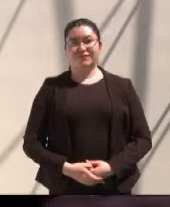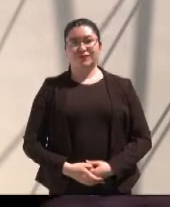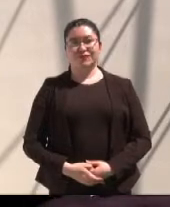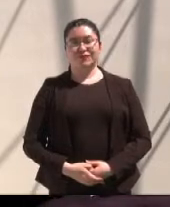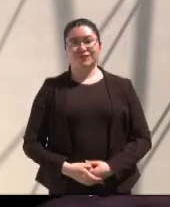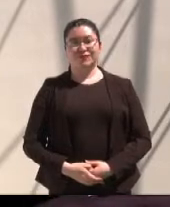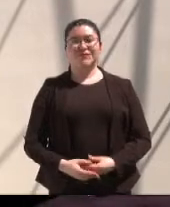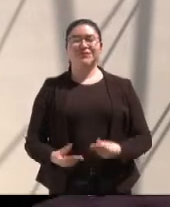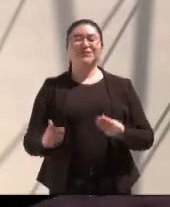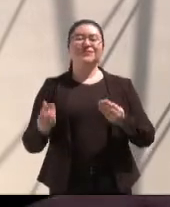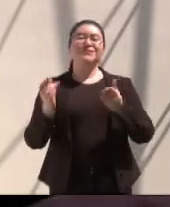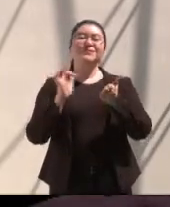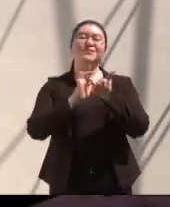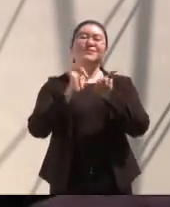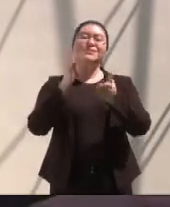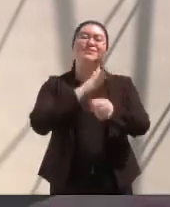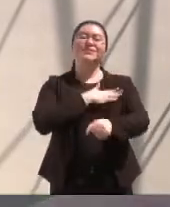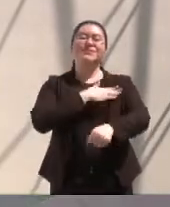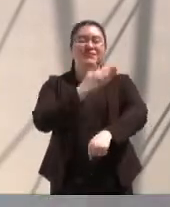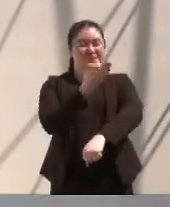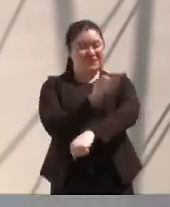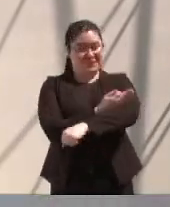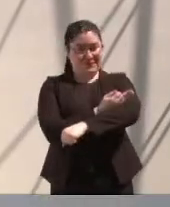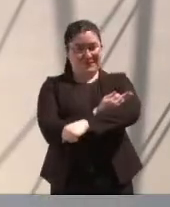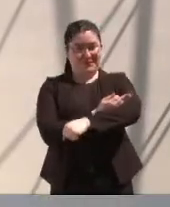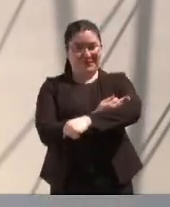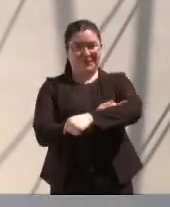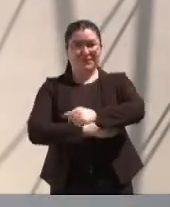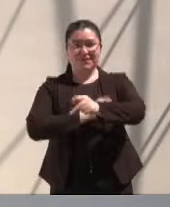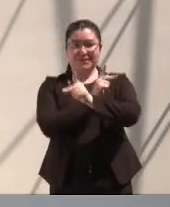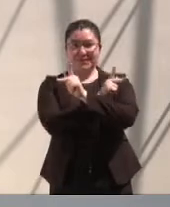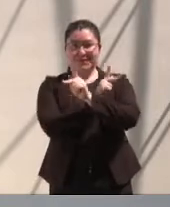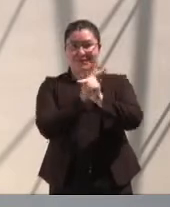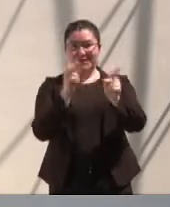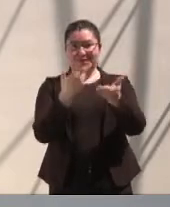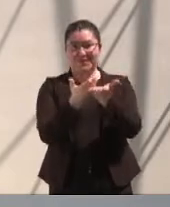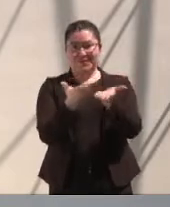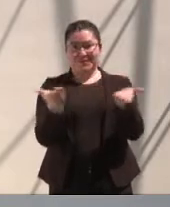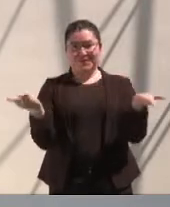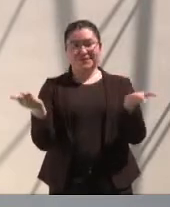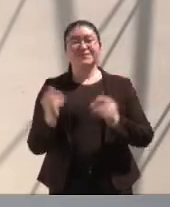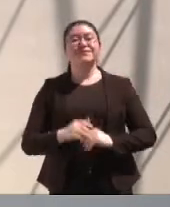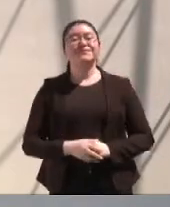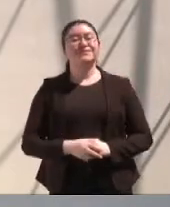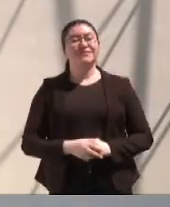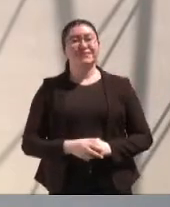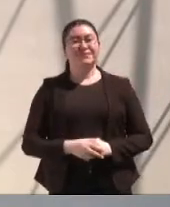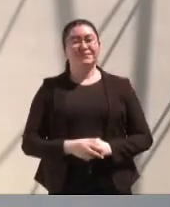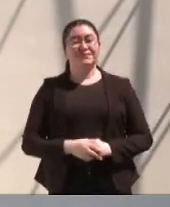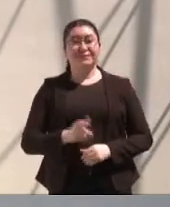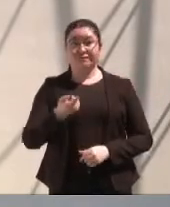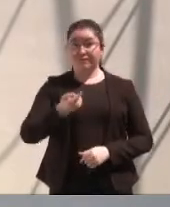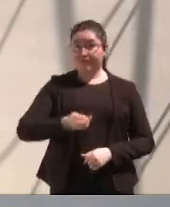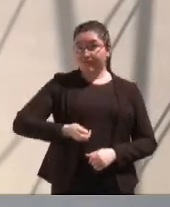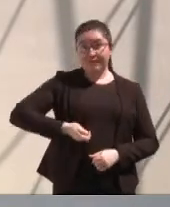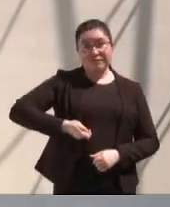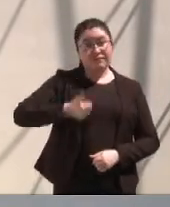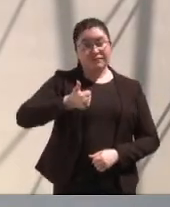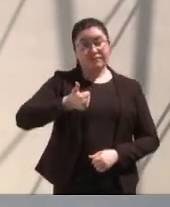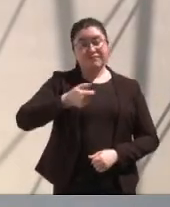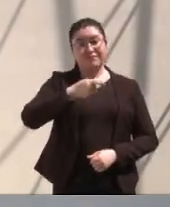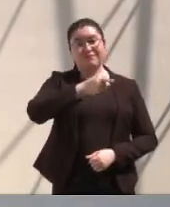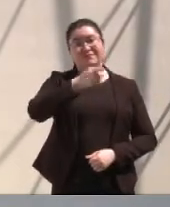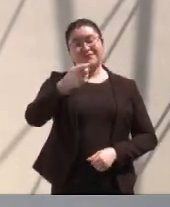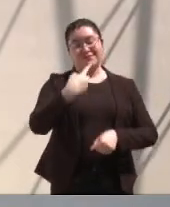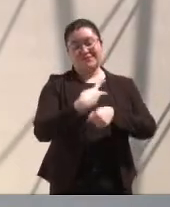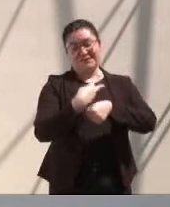Bien, muchas gracias. Muy buenas tardes. Tengan todas y todos ustedes. En primer lugar, agradecer la invitación